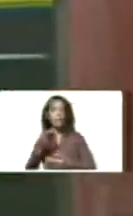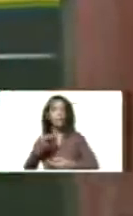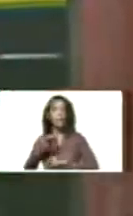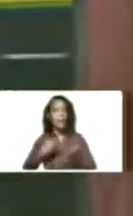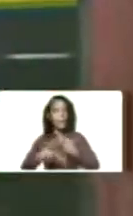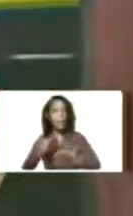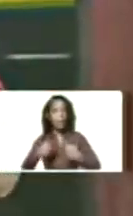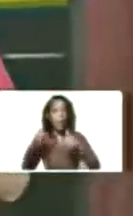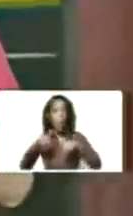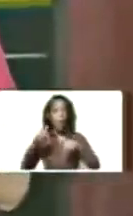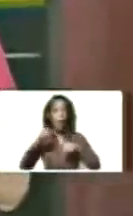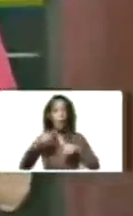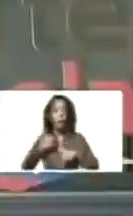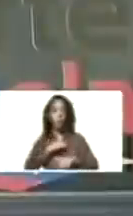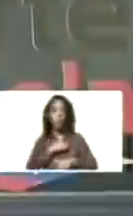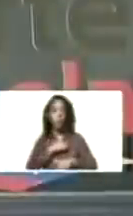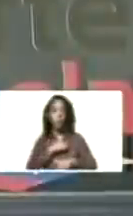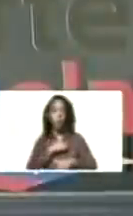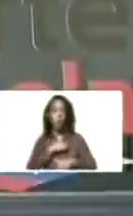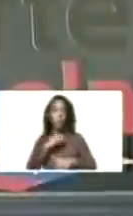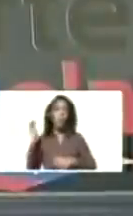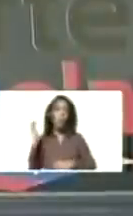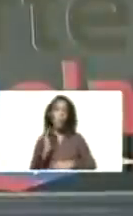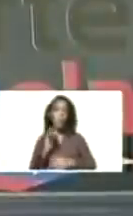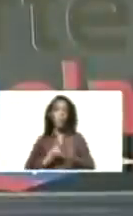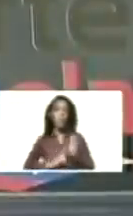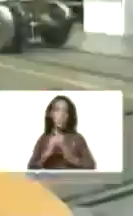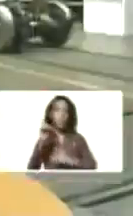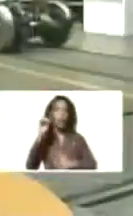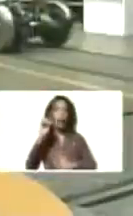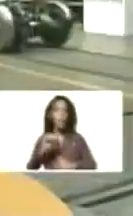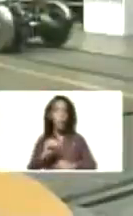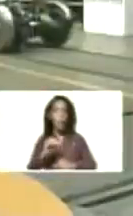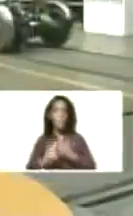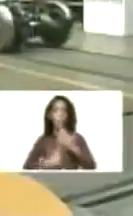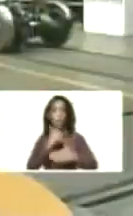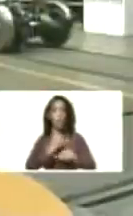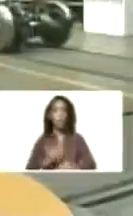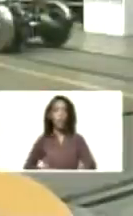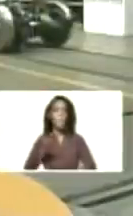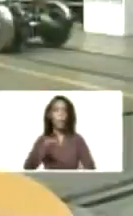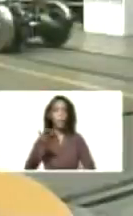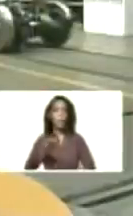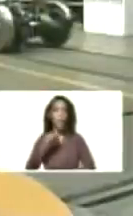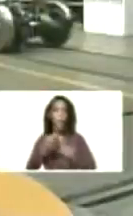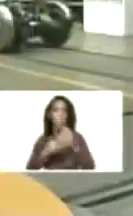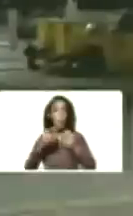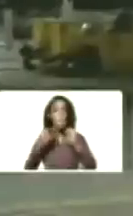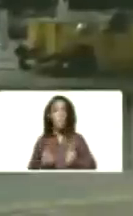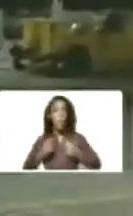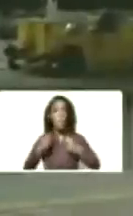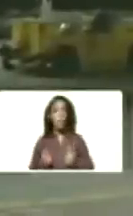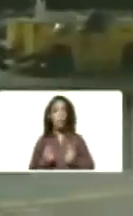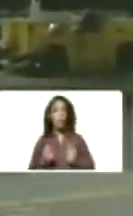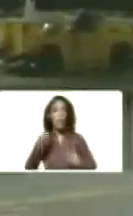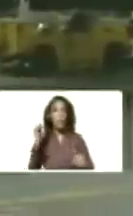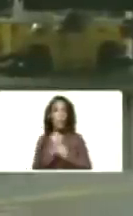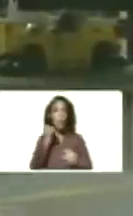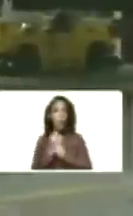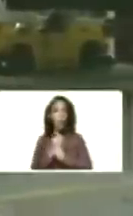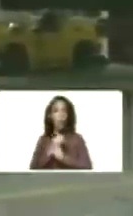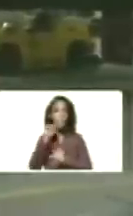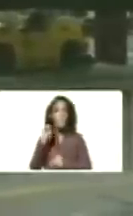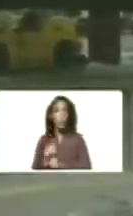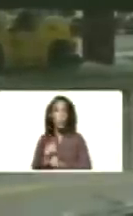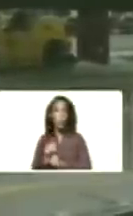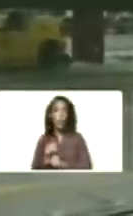Hoy desde acá, presidente, nosotros hemos venido desarrollando también proyectos muy importantes, como son la reactivación de obras que fueron abandonadas